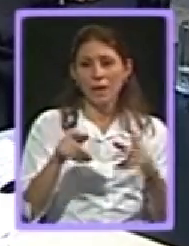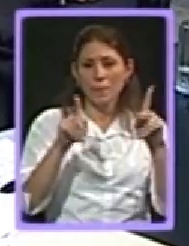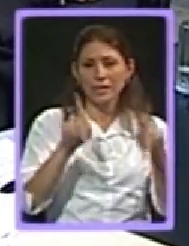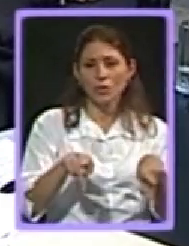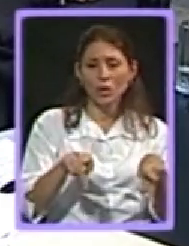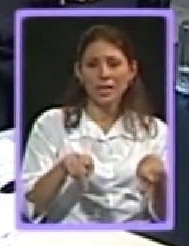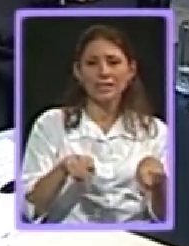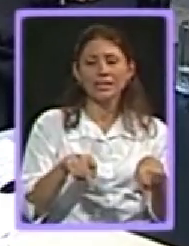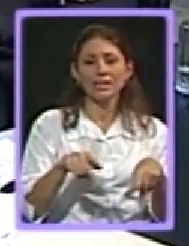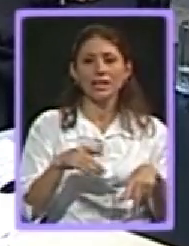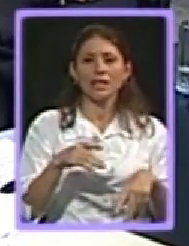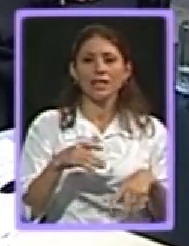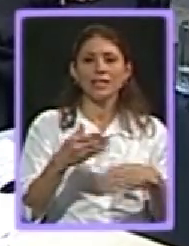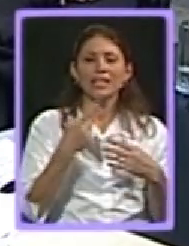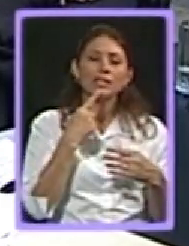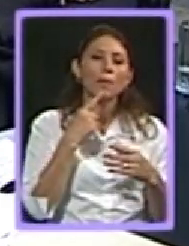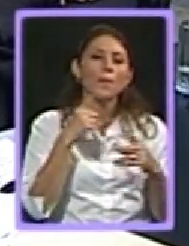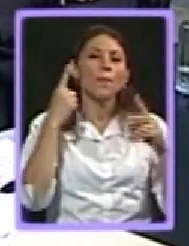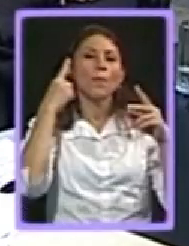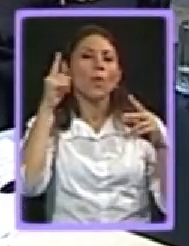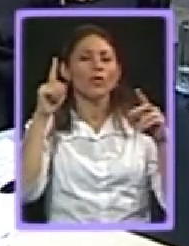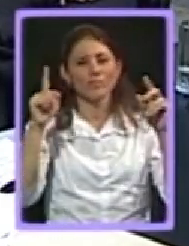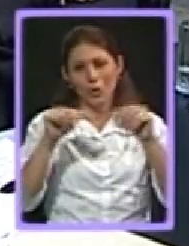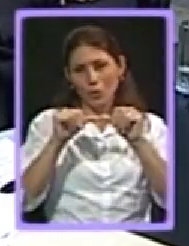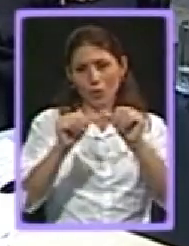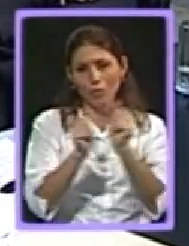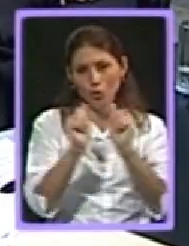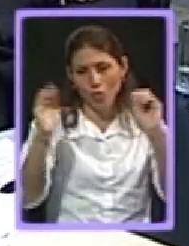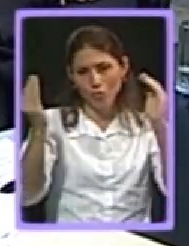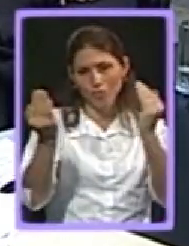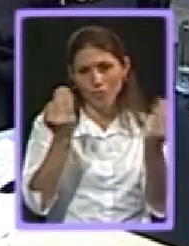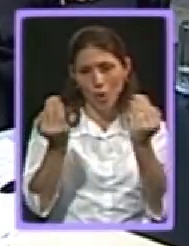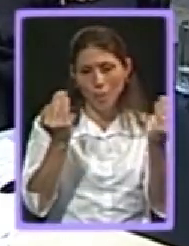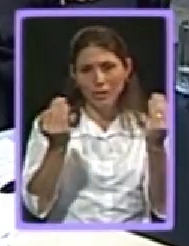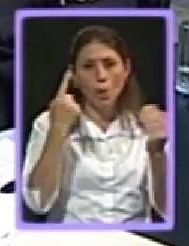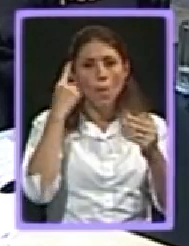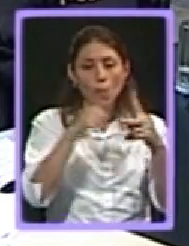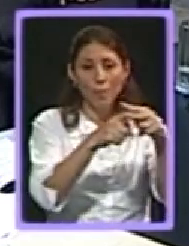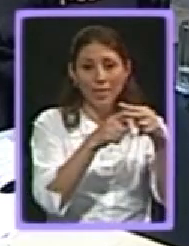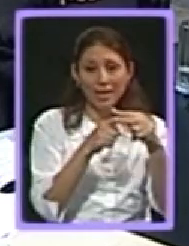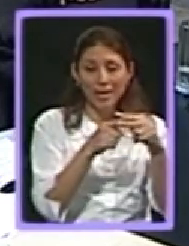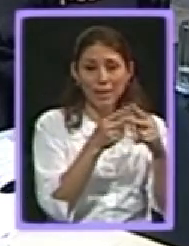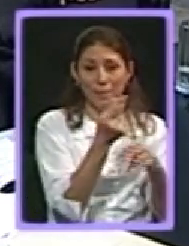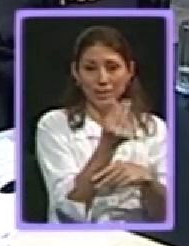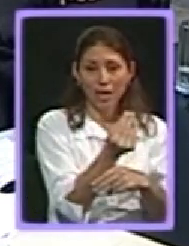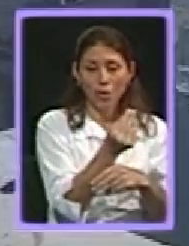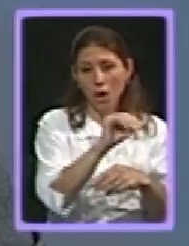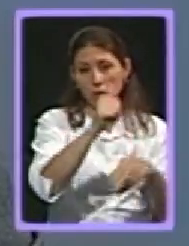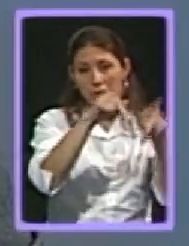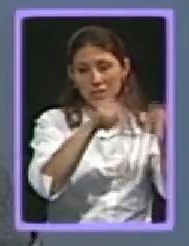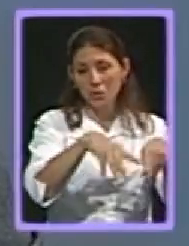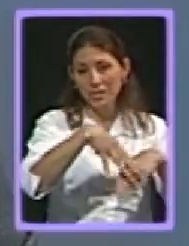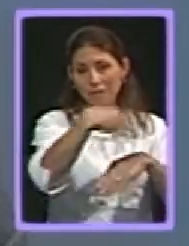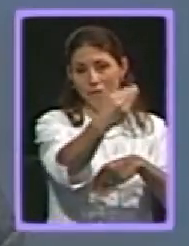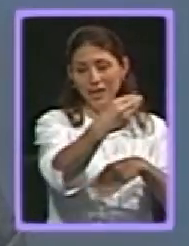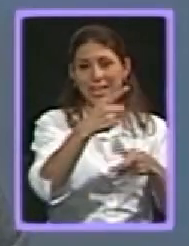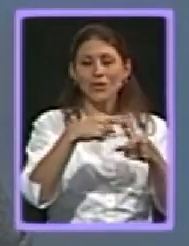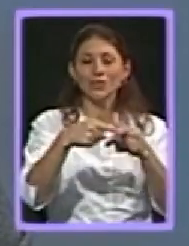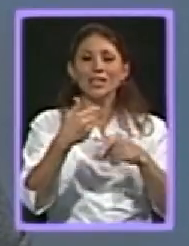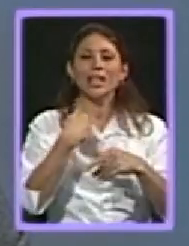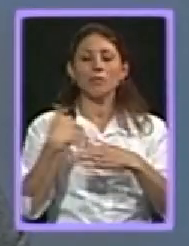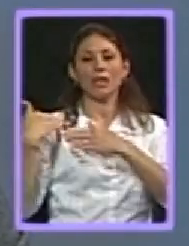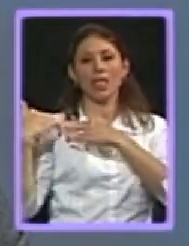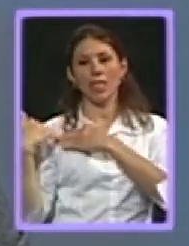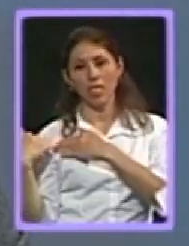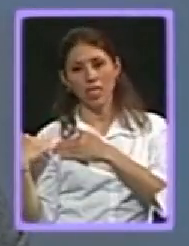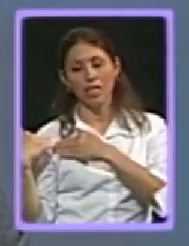pidiéndole prestado a los familiares o a los de afuera, tenemos sí, una obligación que pesa mucho